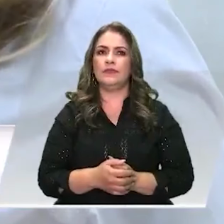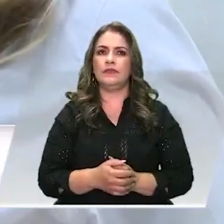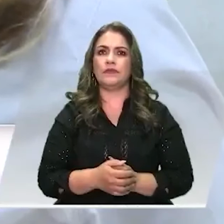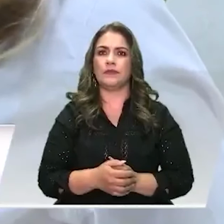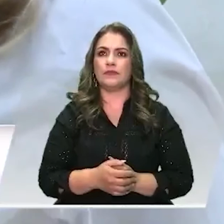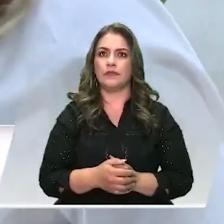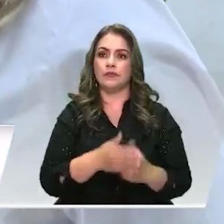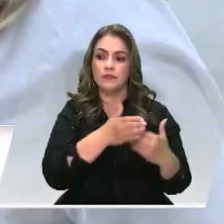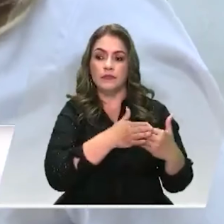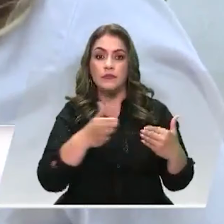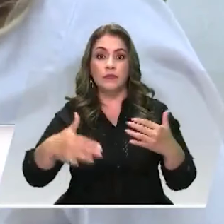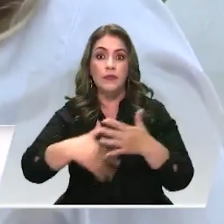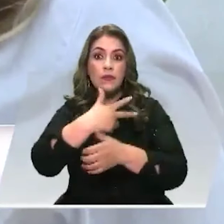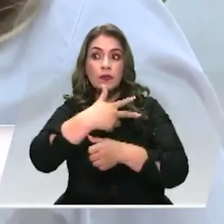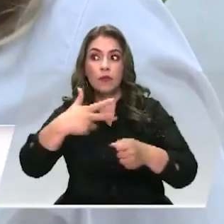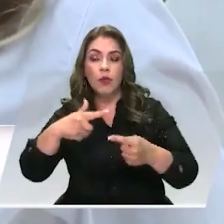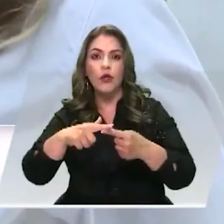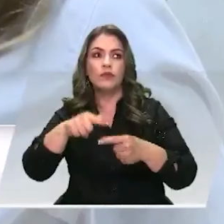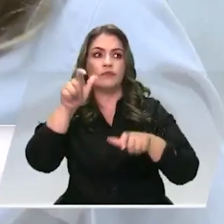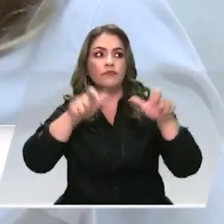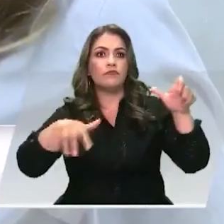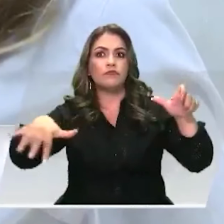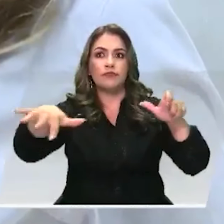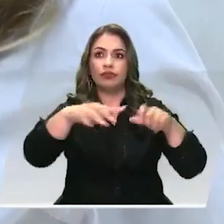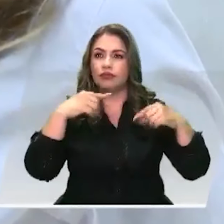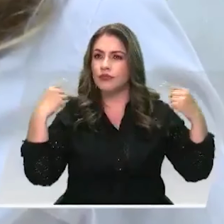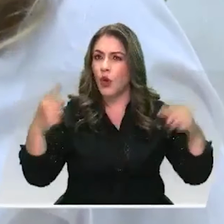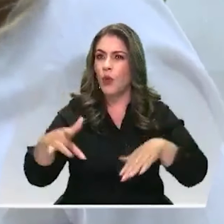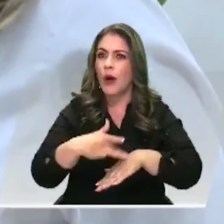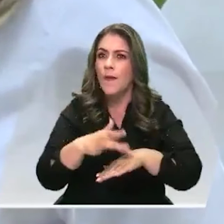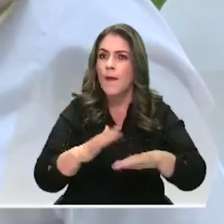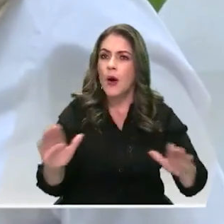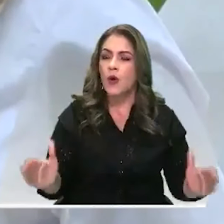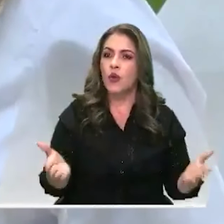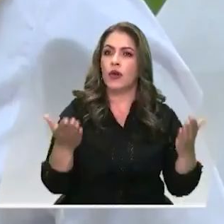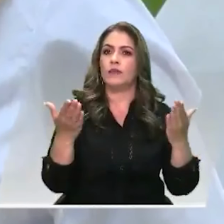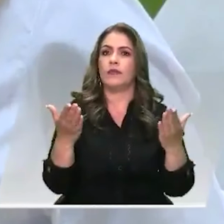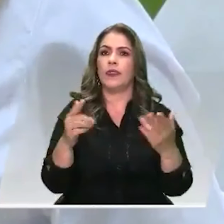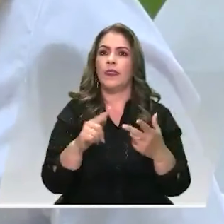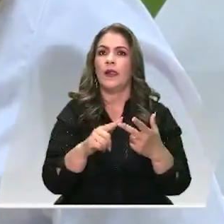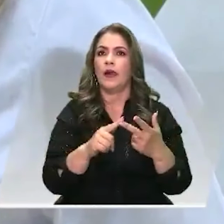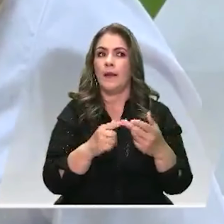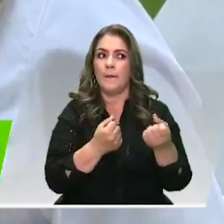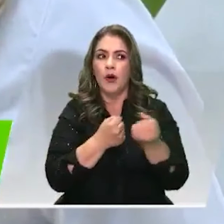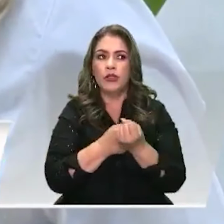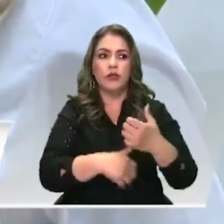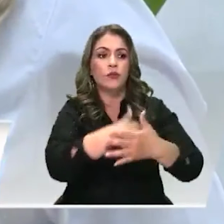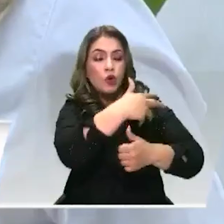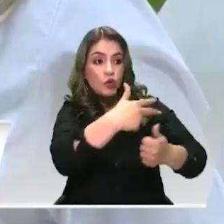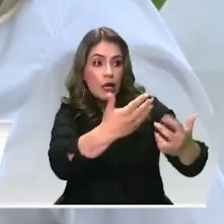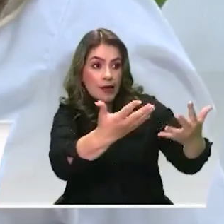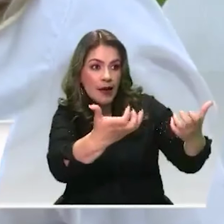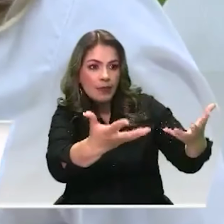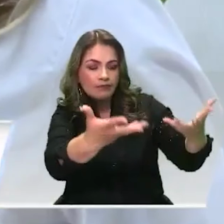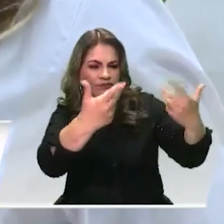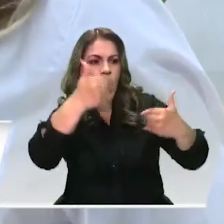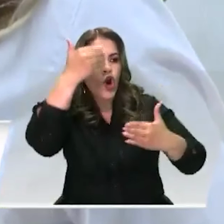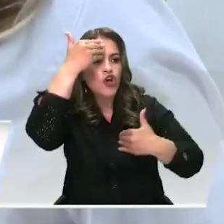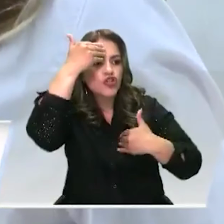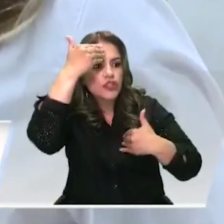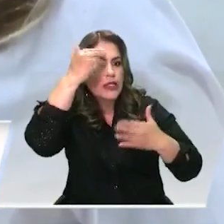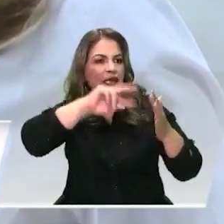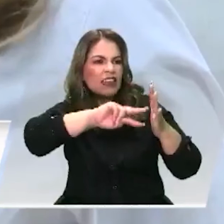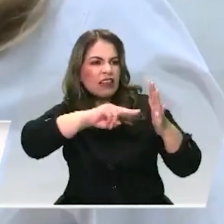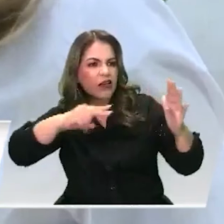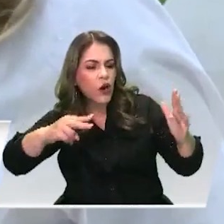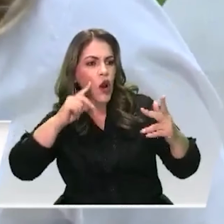nuestros productores, y nosotros estamos apoyando a nuestros productores para que cada día sean más conscientes de la tecnología